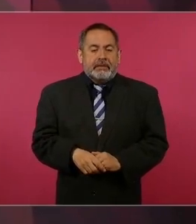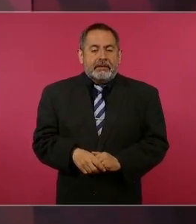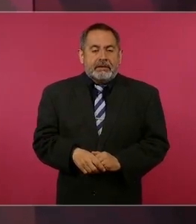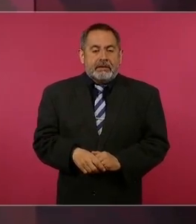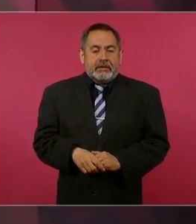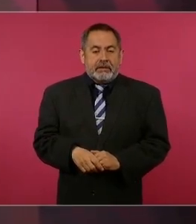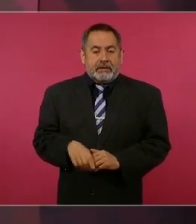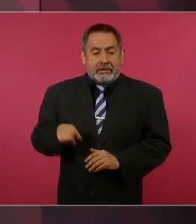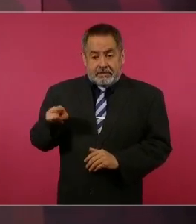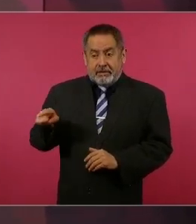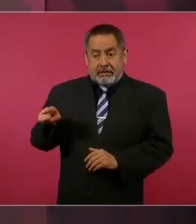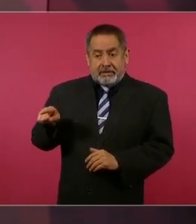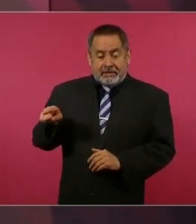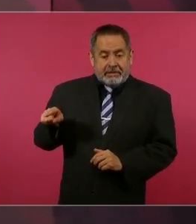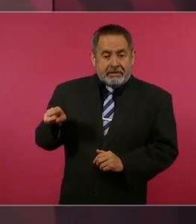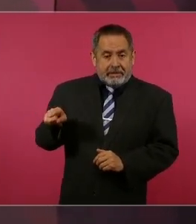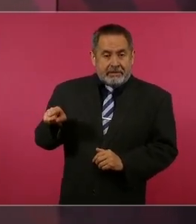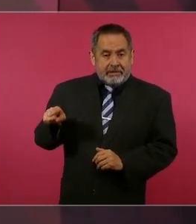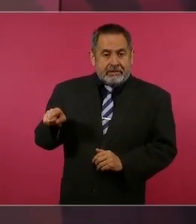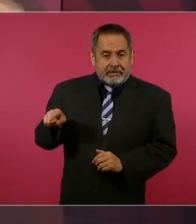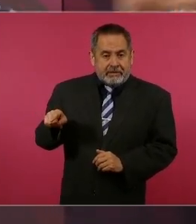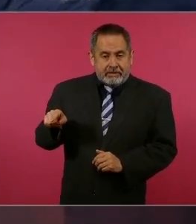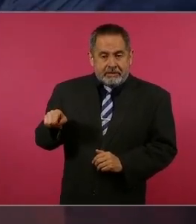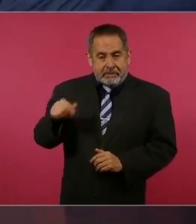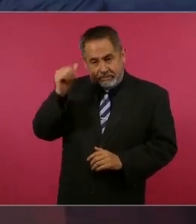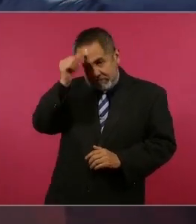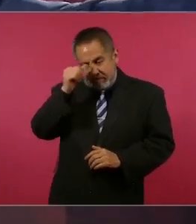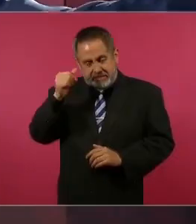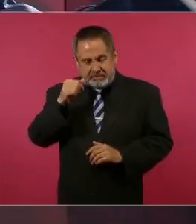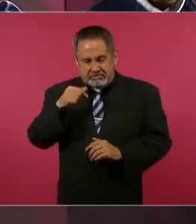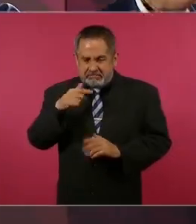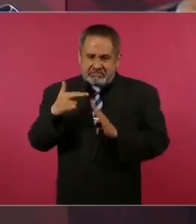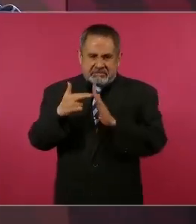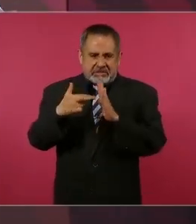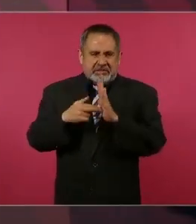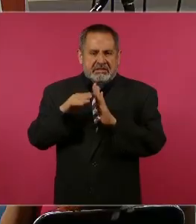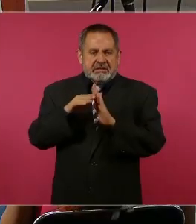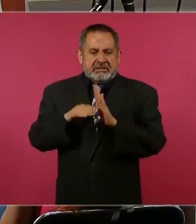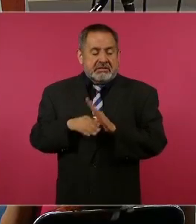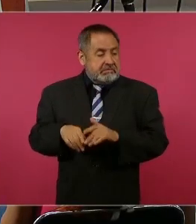aplicó el reglamento. Y el reglamento era que ya no